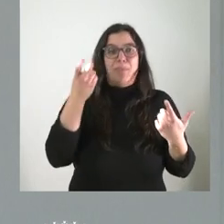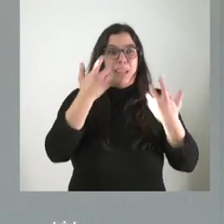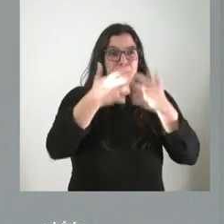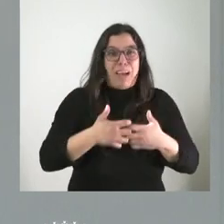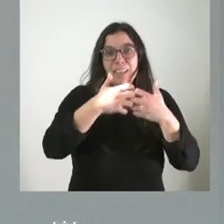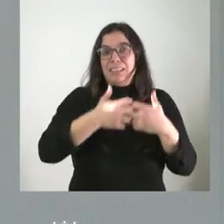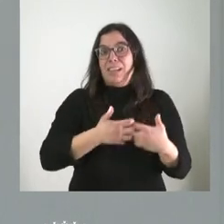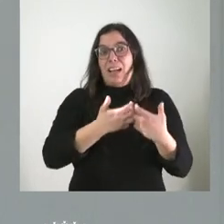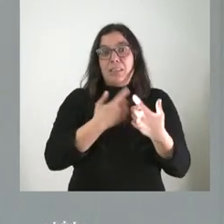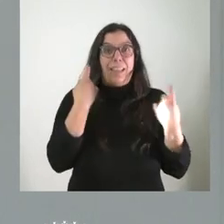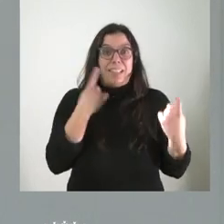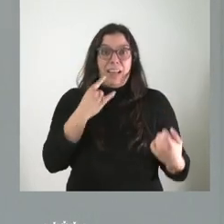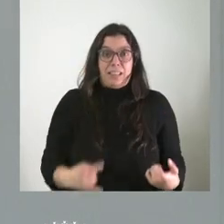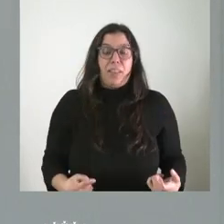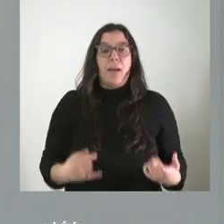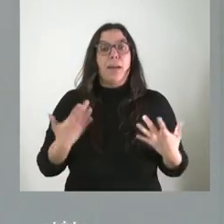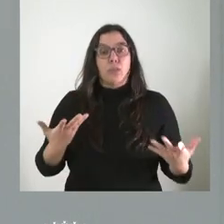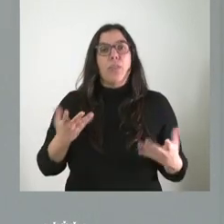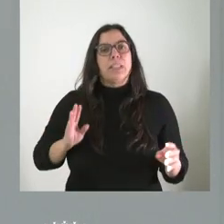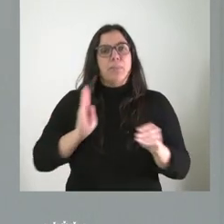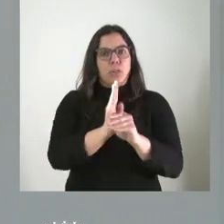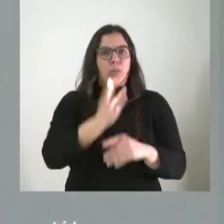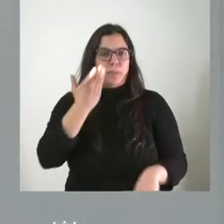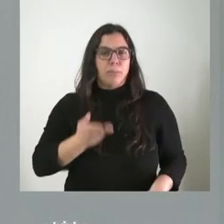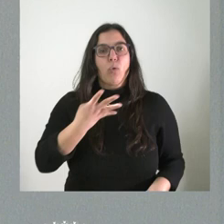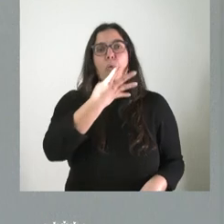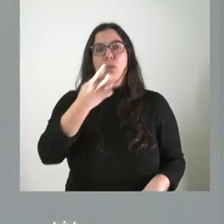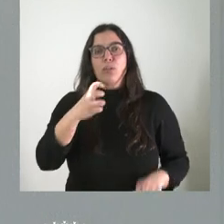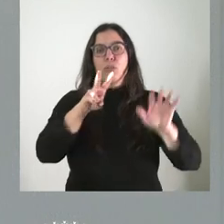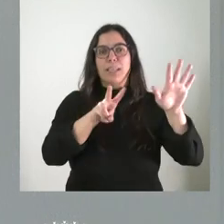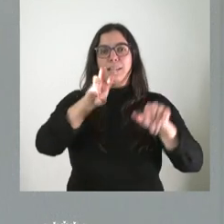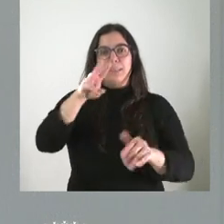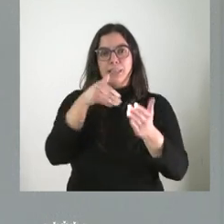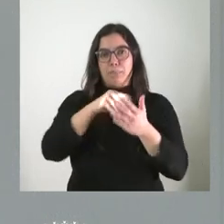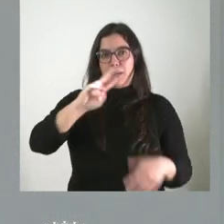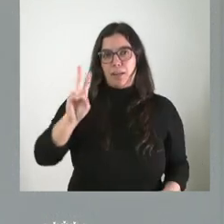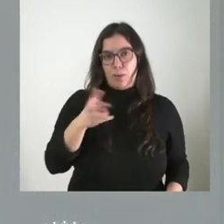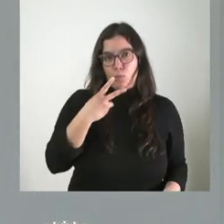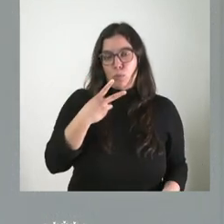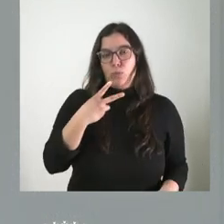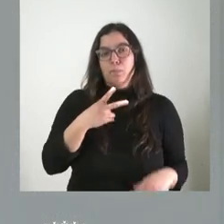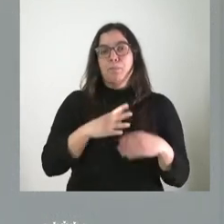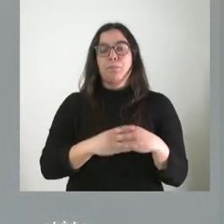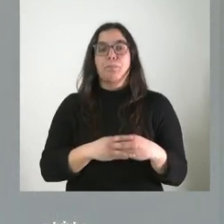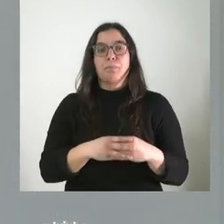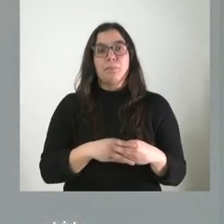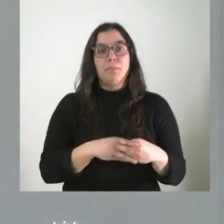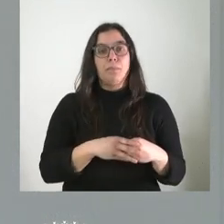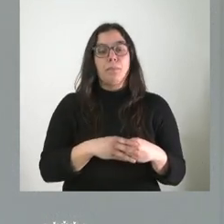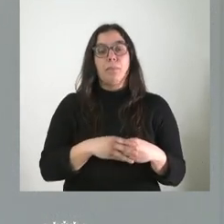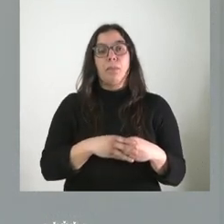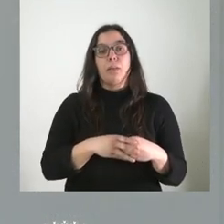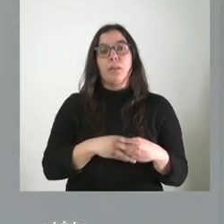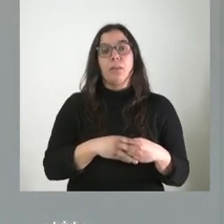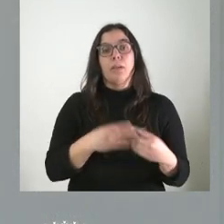que necesitan energía eléctrica la inversión es relevante 473.000 euros y nos viene a seguir sumando